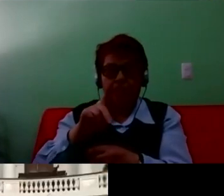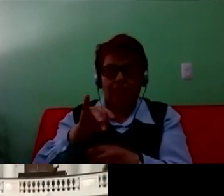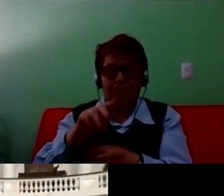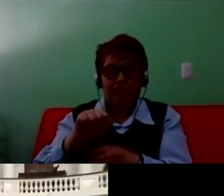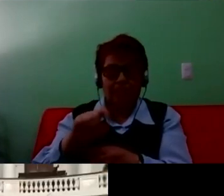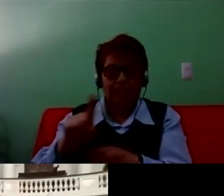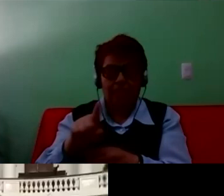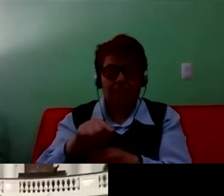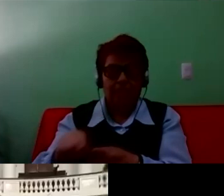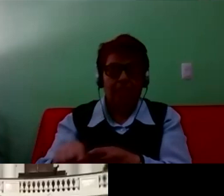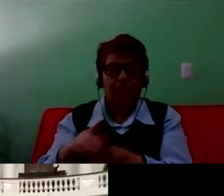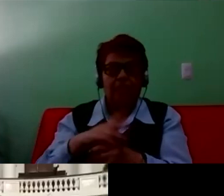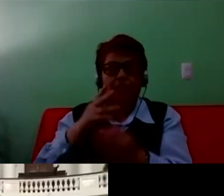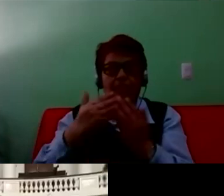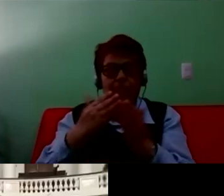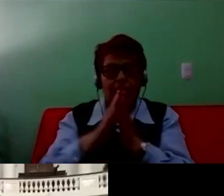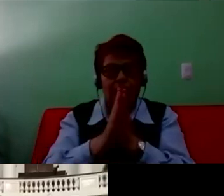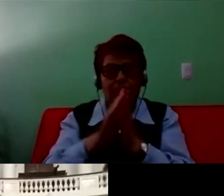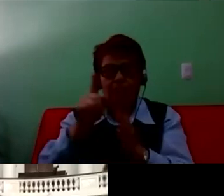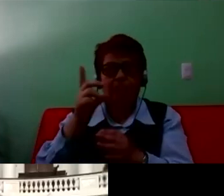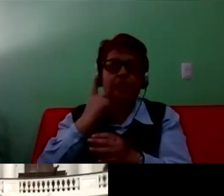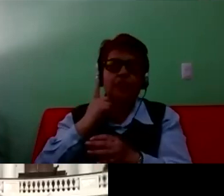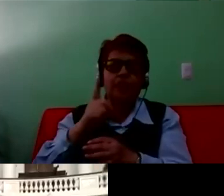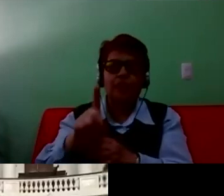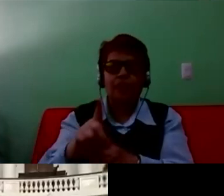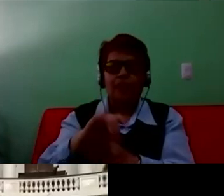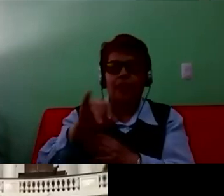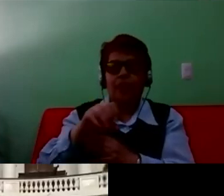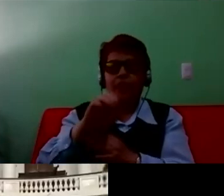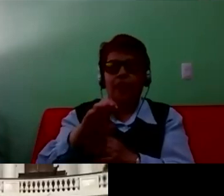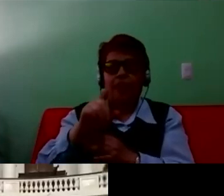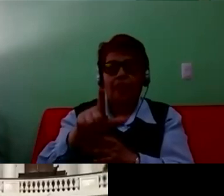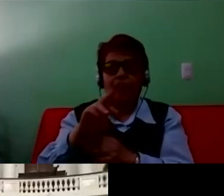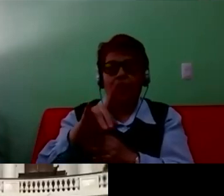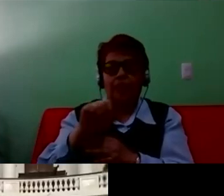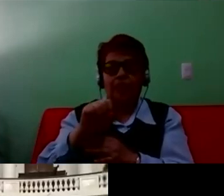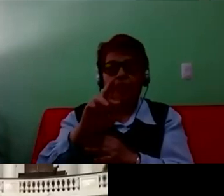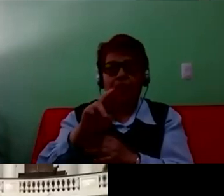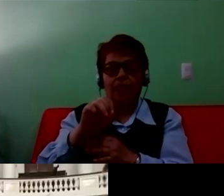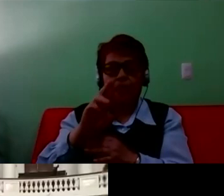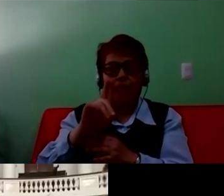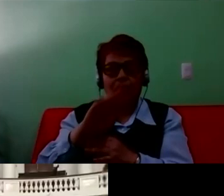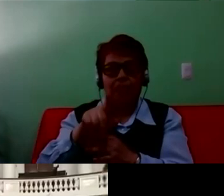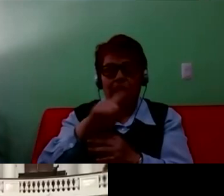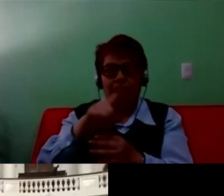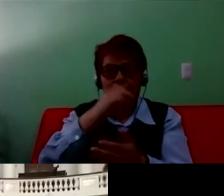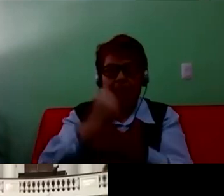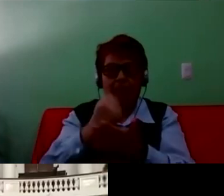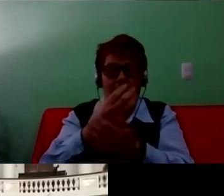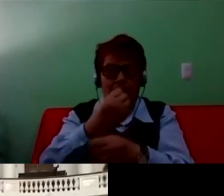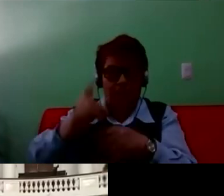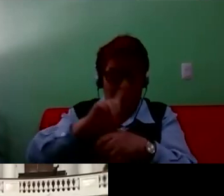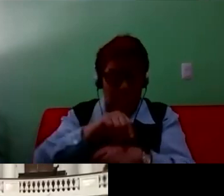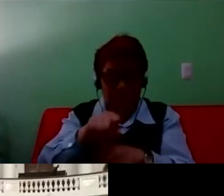Entonces, si es así, pido, diputado José Luis Rodríguez, estamos votando si es de aprobarse el orden del